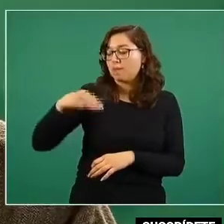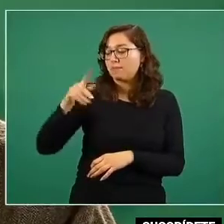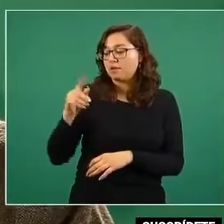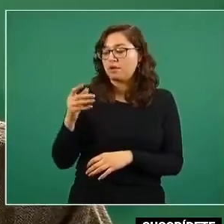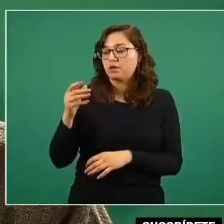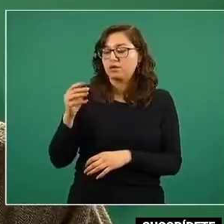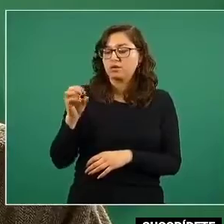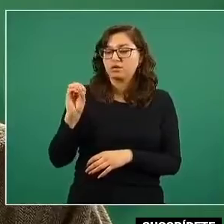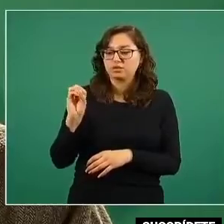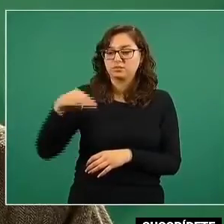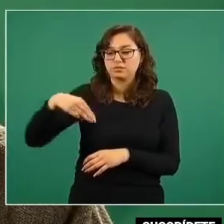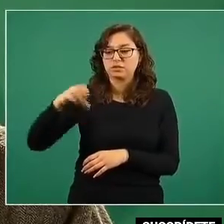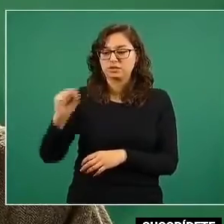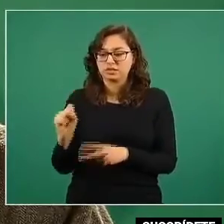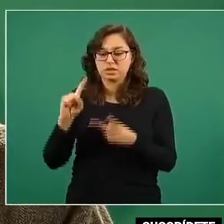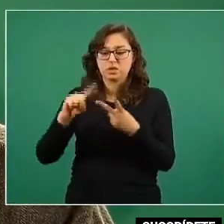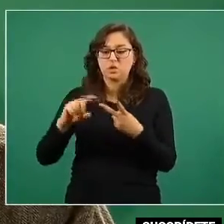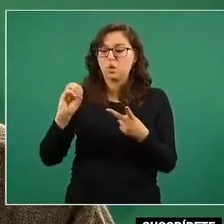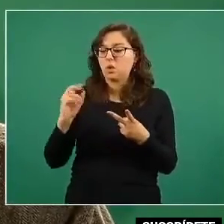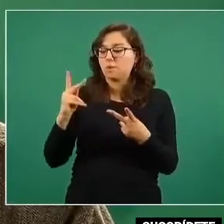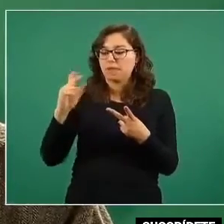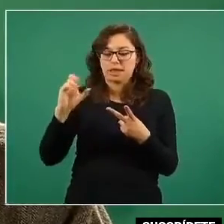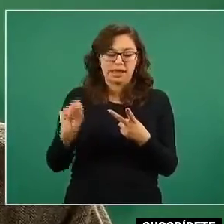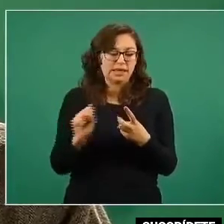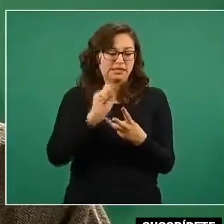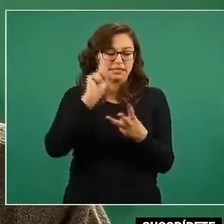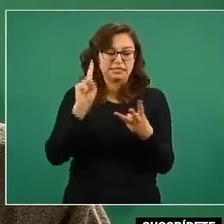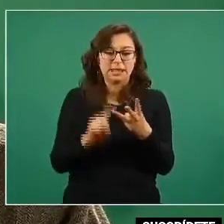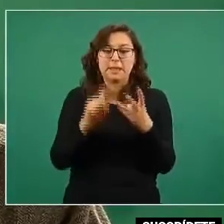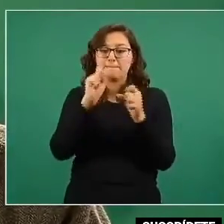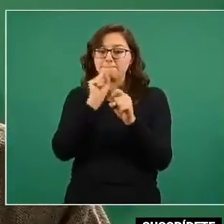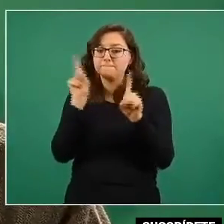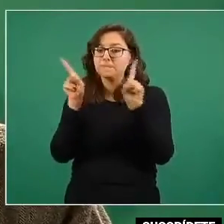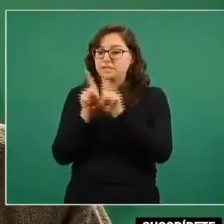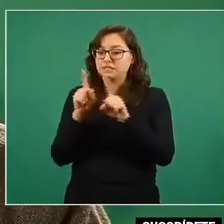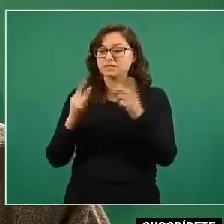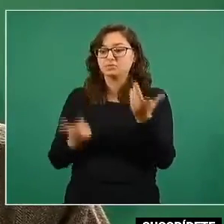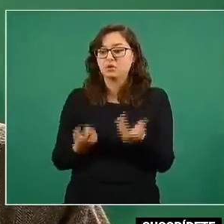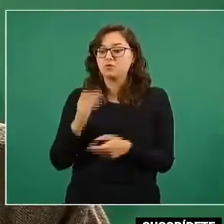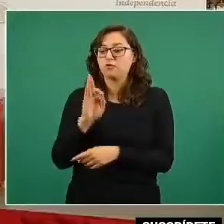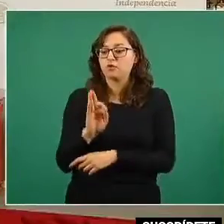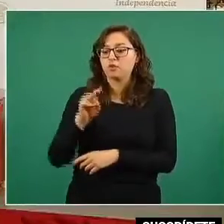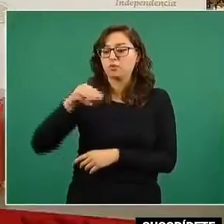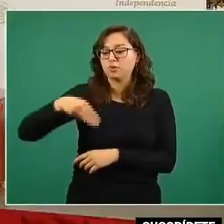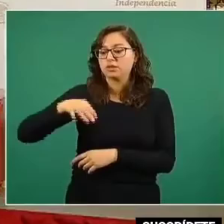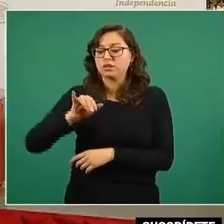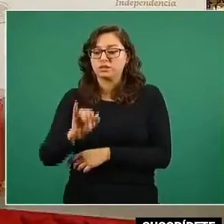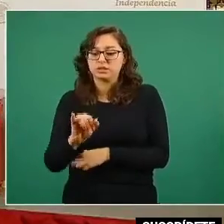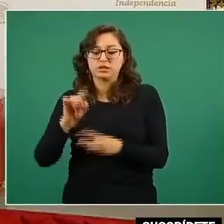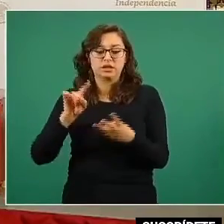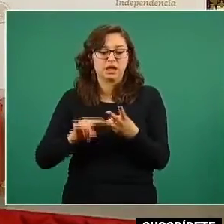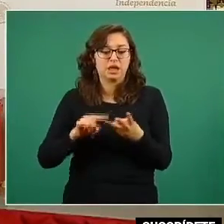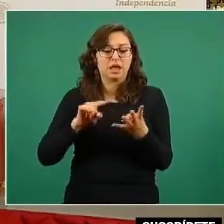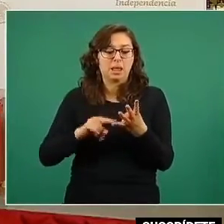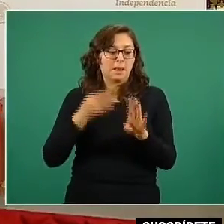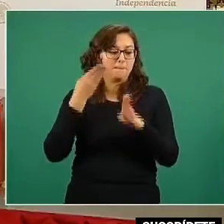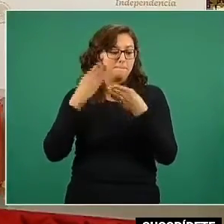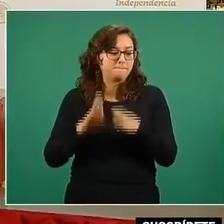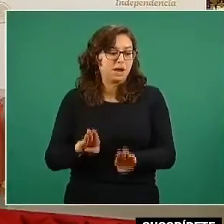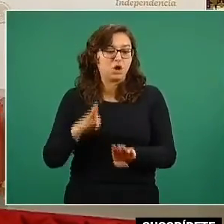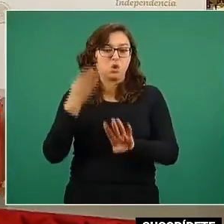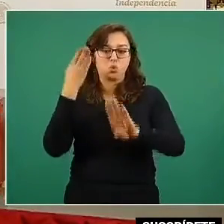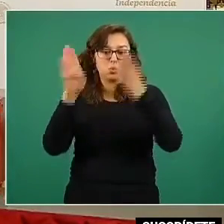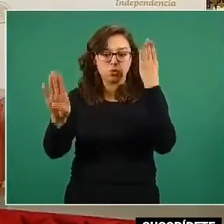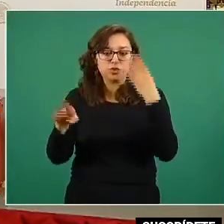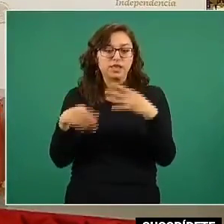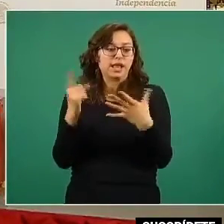Organización Panamericana de la Salud, o los organismos financieros mundiales, el Fondo Monetario Internacional, el Banco Mundial, o